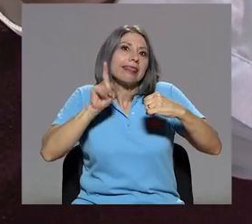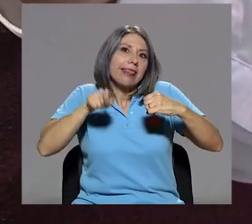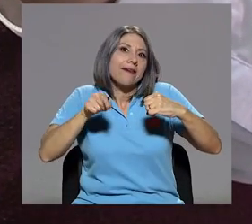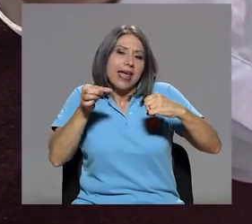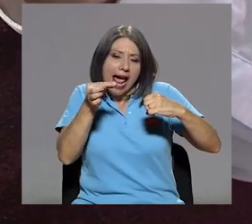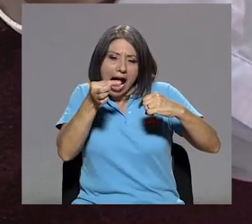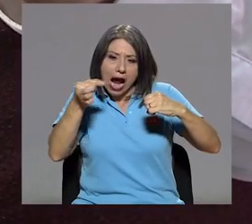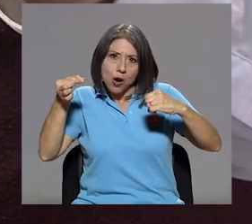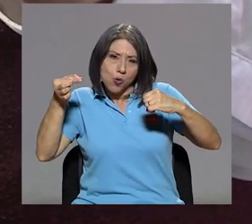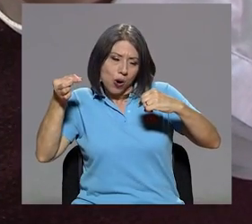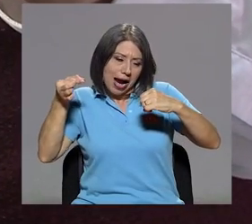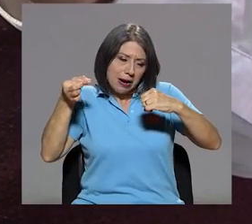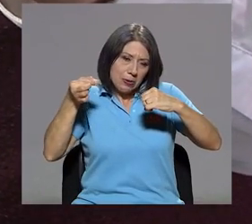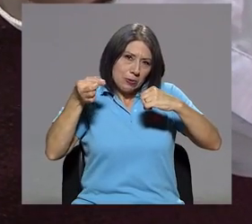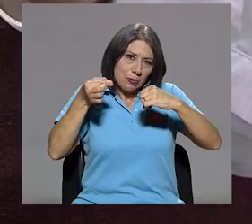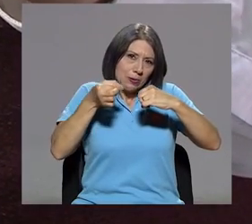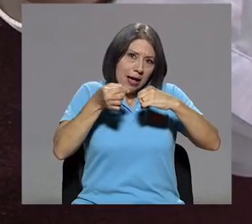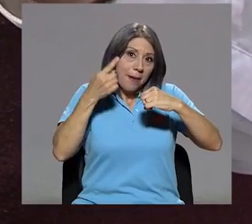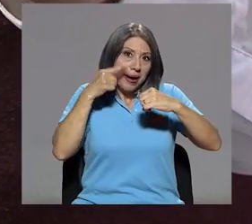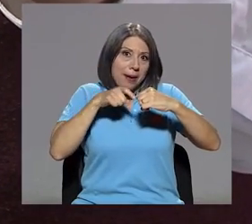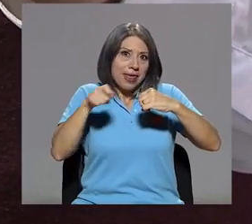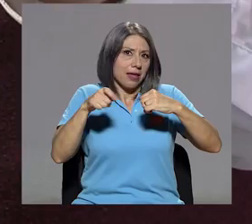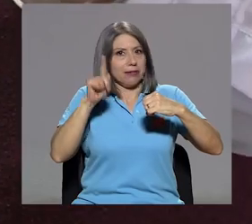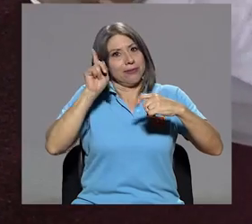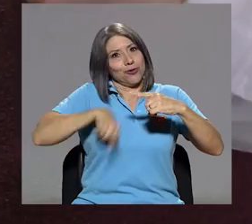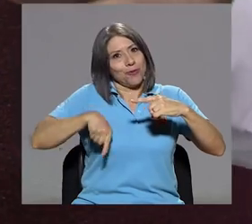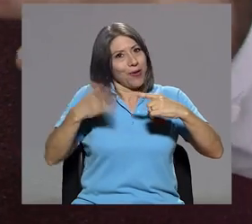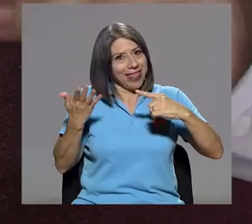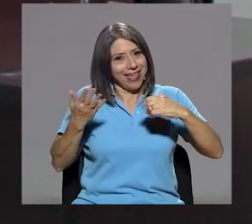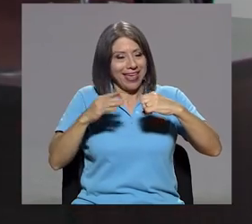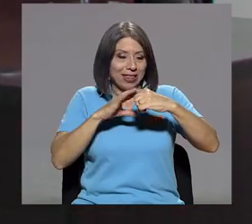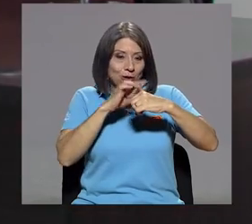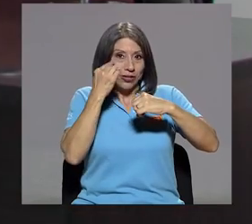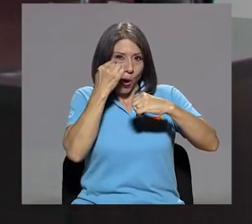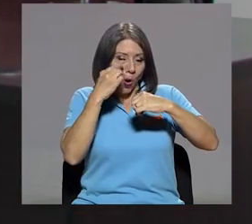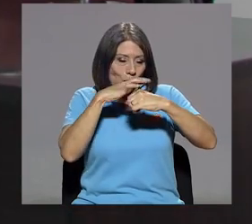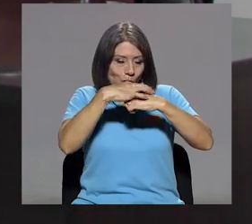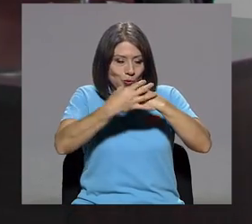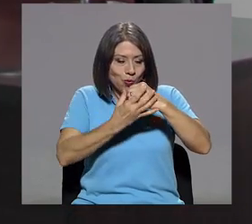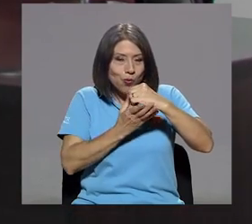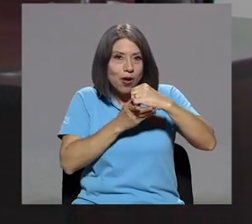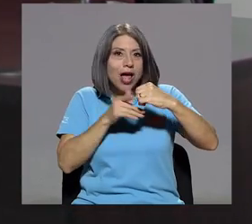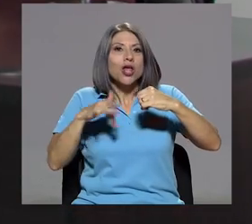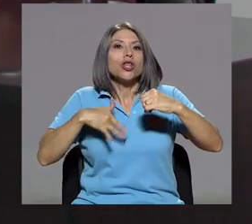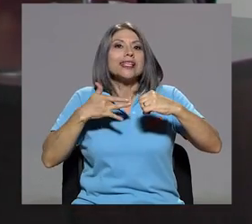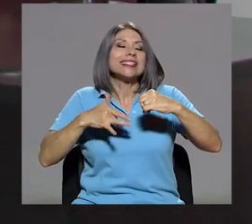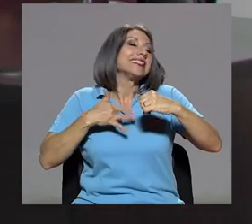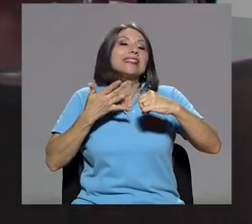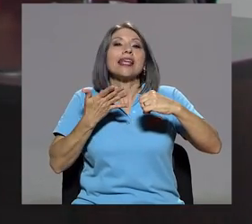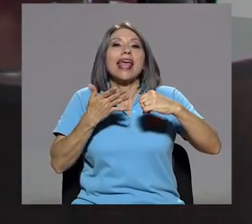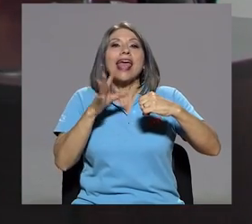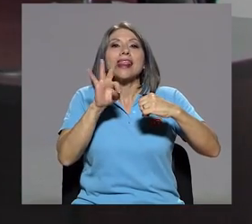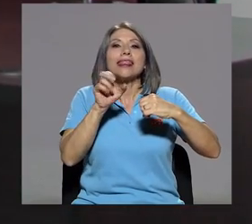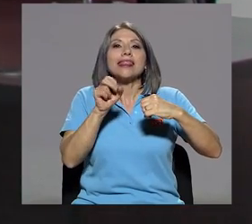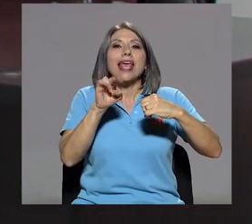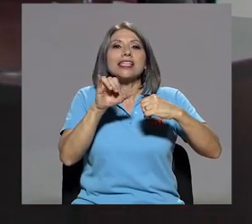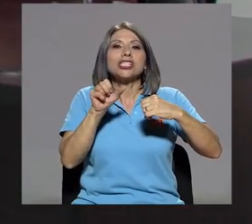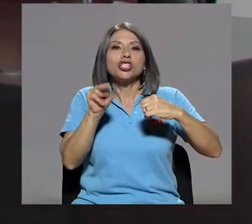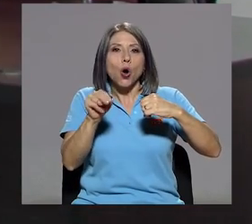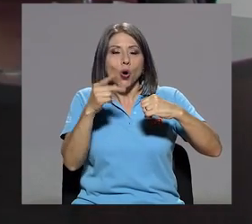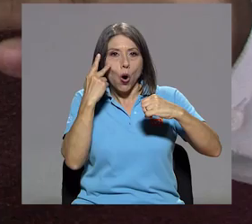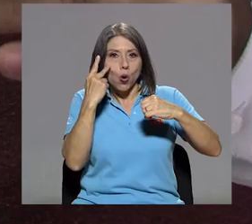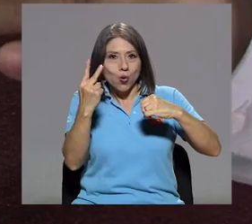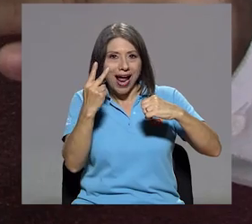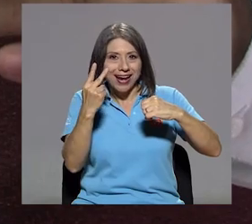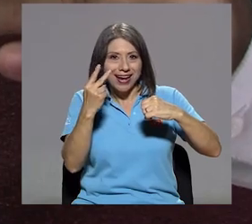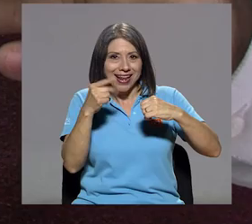una aguja dentro del ojo para medirlo. Uh-huh. Obviamente eso no es funcional. Entonces, lo que hacemos realmente es medir la tensión ocular. Entonces, se